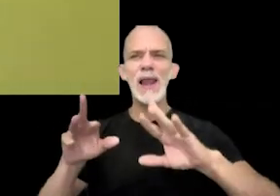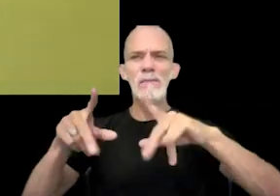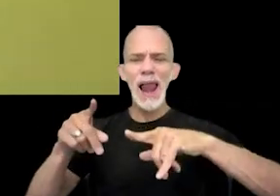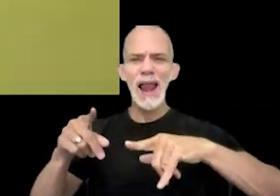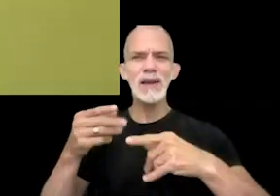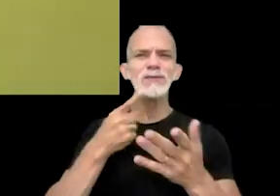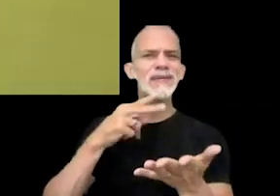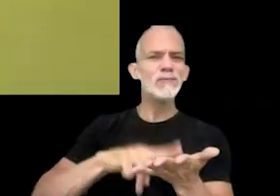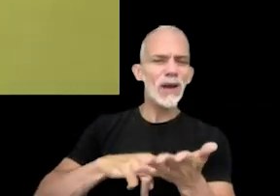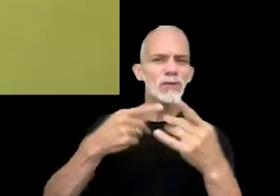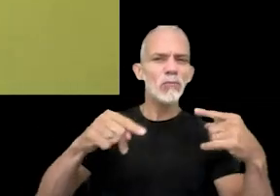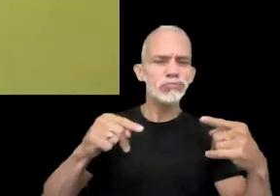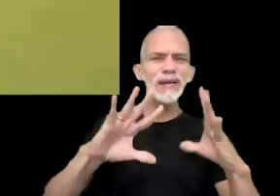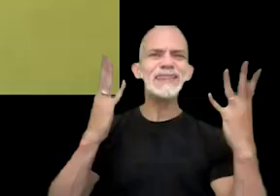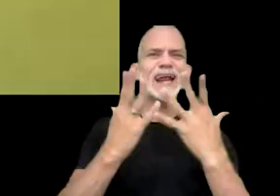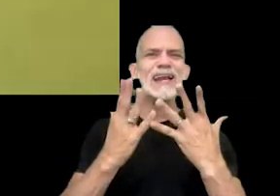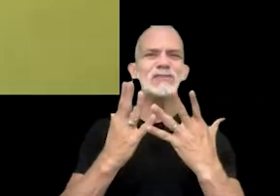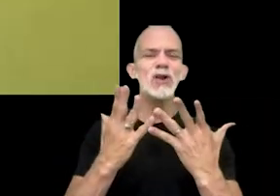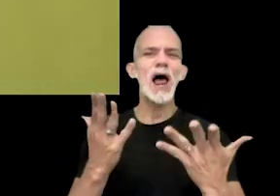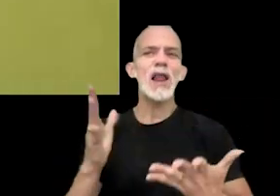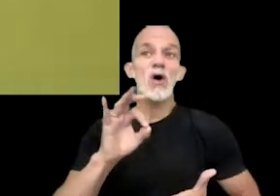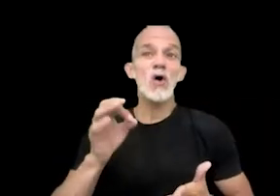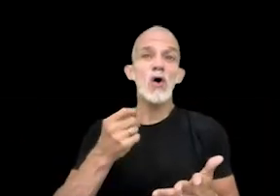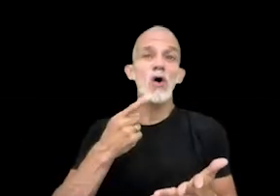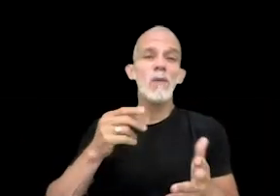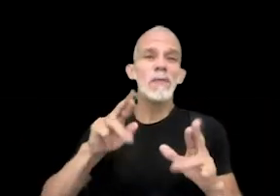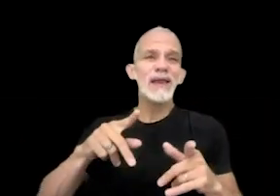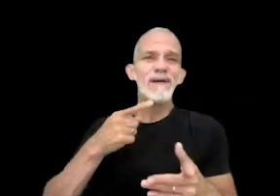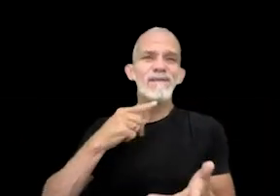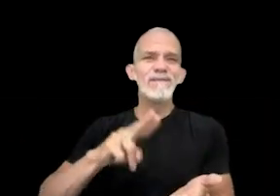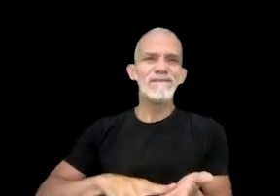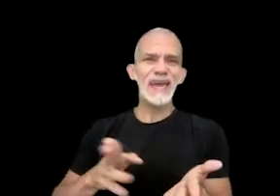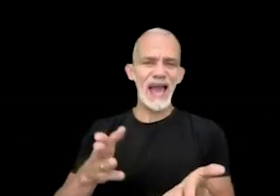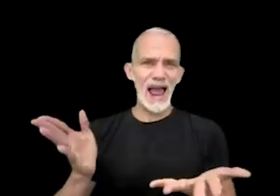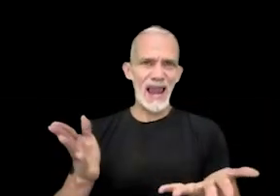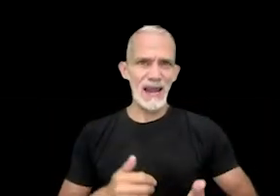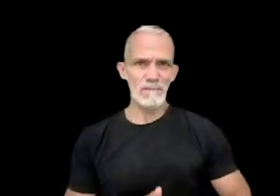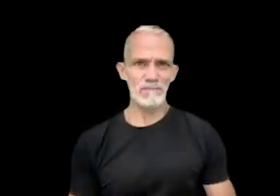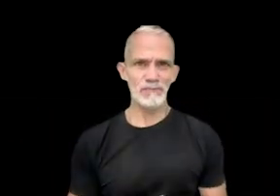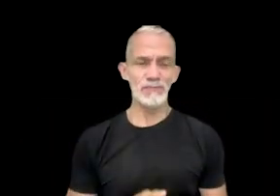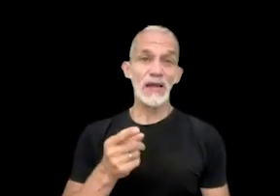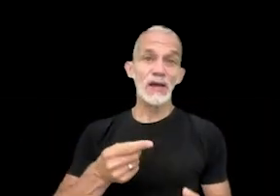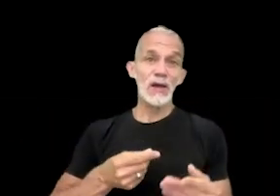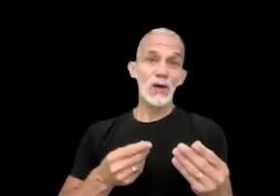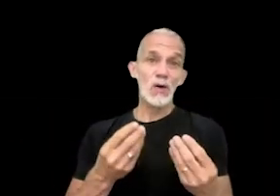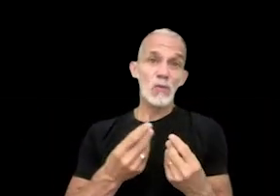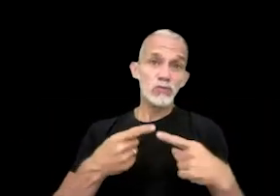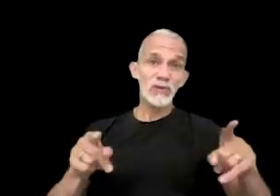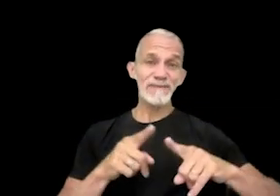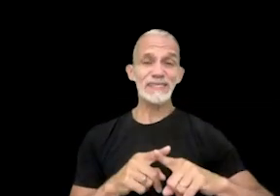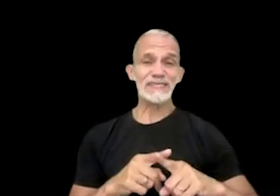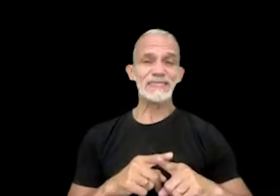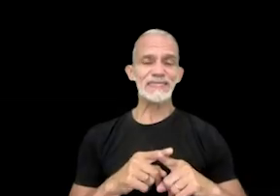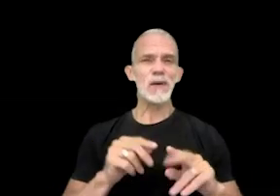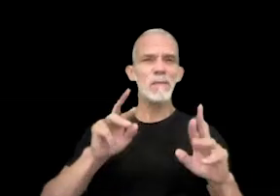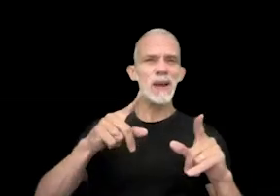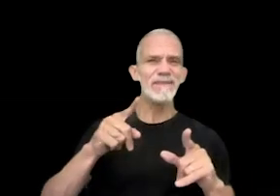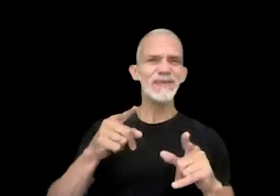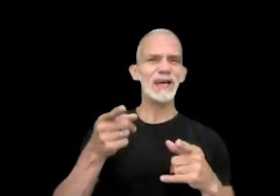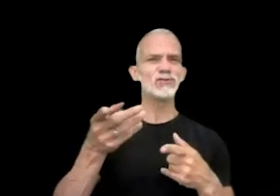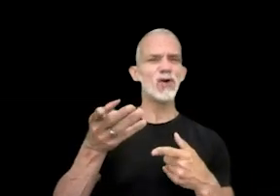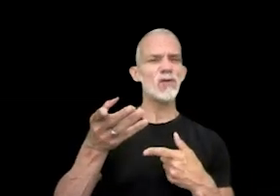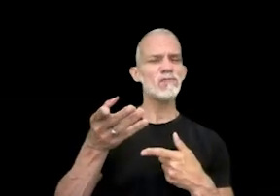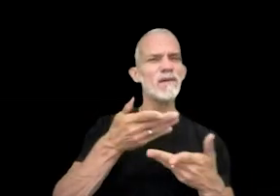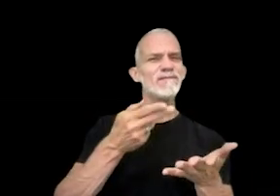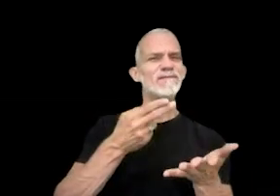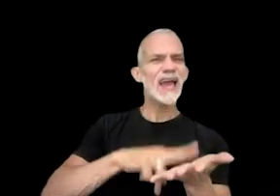planificación fiscal internacional o la planificación fiscal? Muchas veces es asociado el término planificación fiscal con